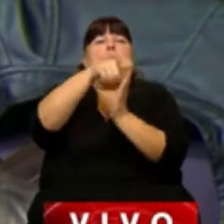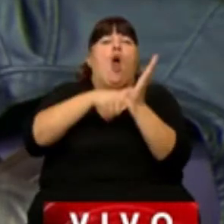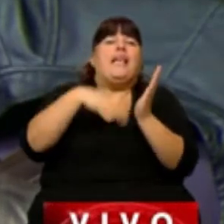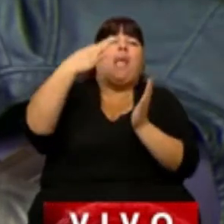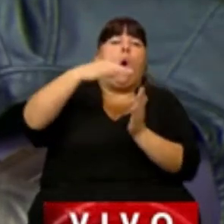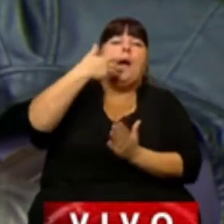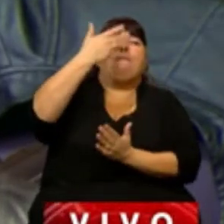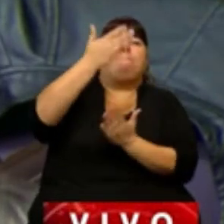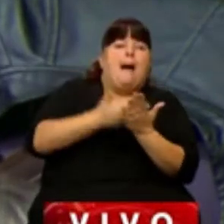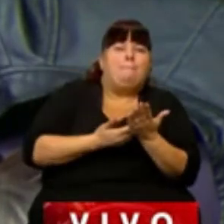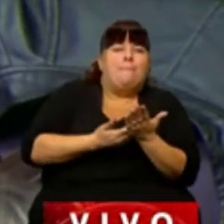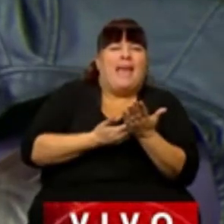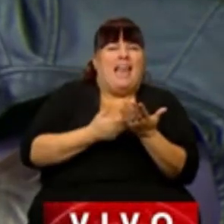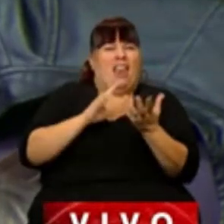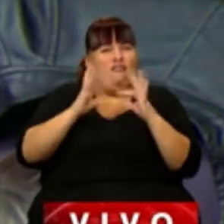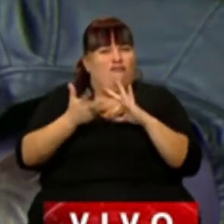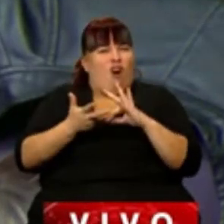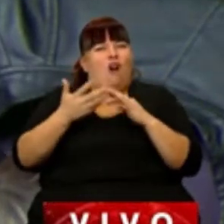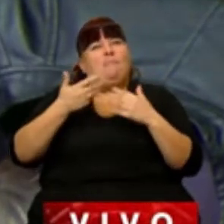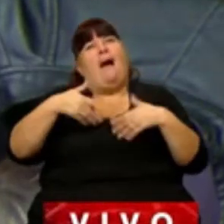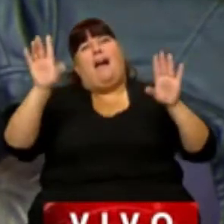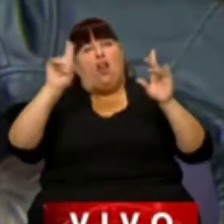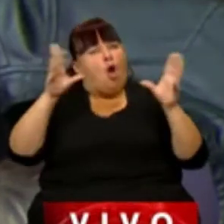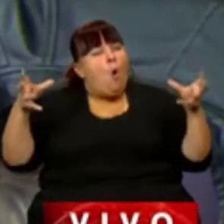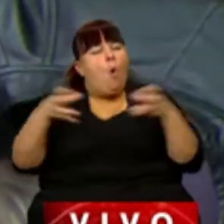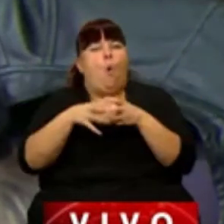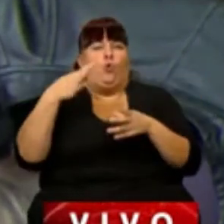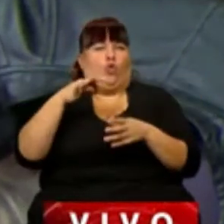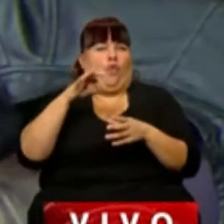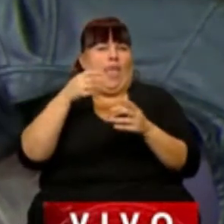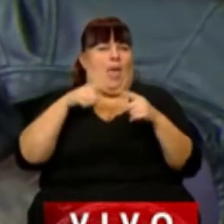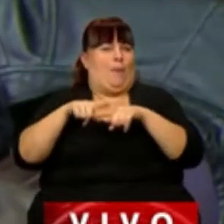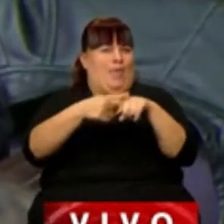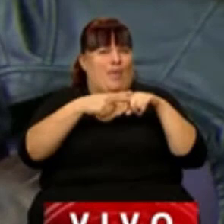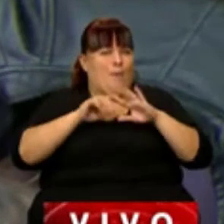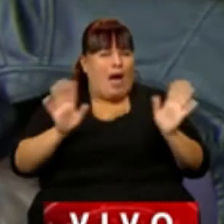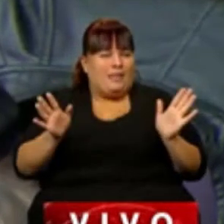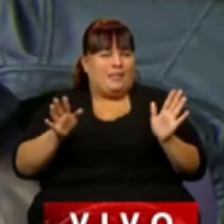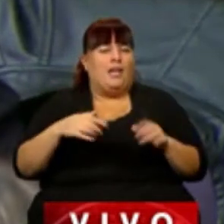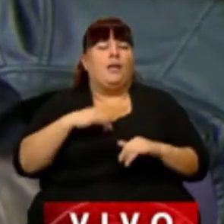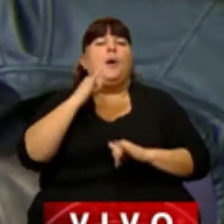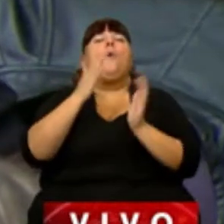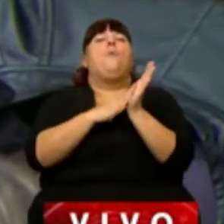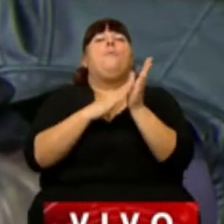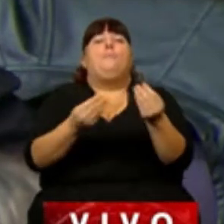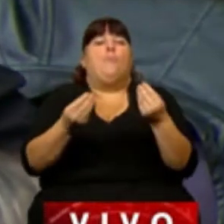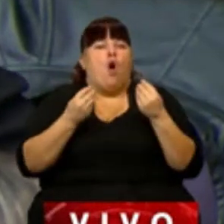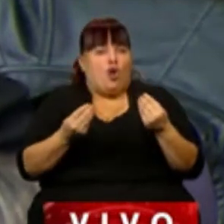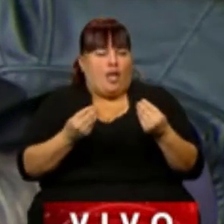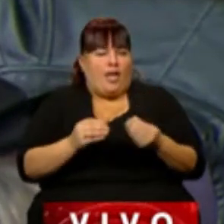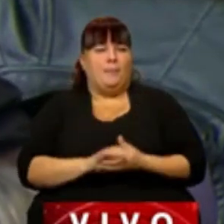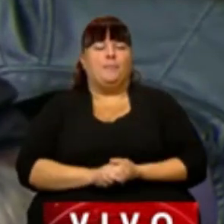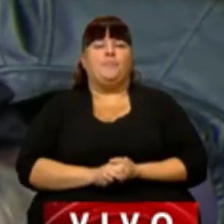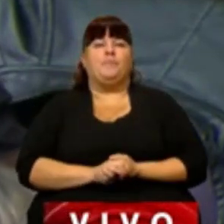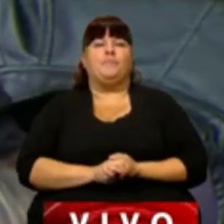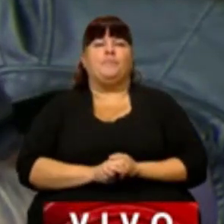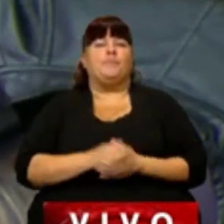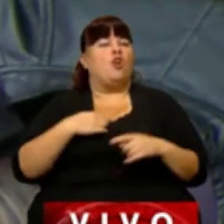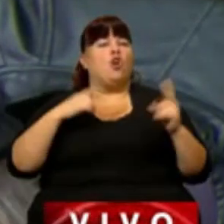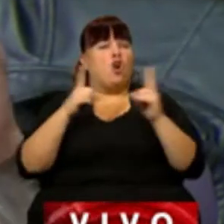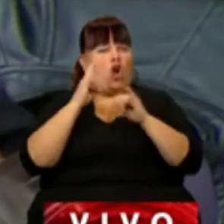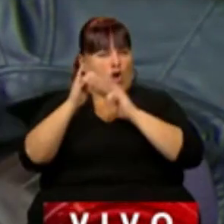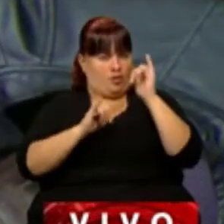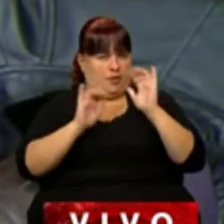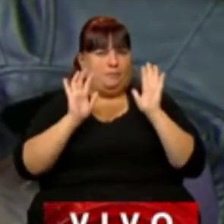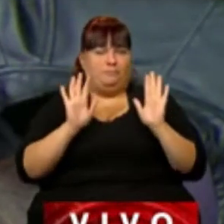única papel en forma aislada. No se puede discutir en forma aislada y lo voy a fundamentar, señor presidente,